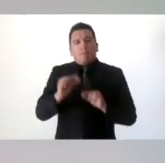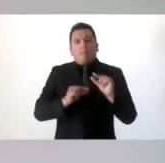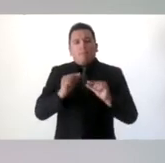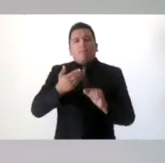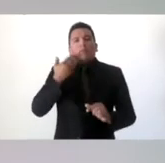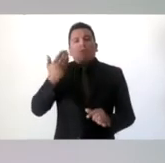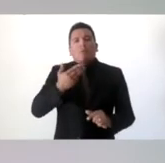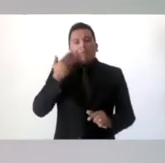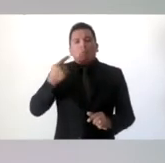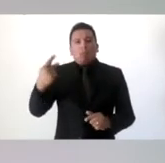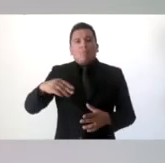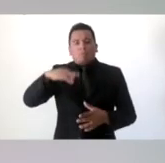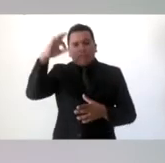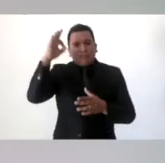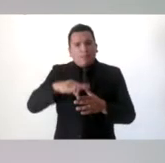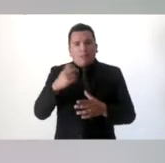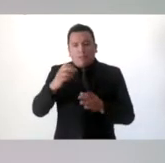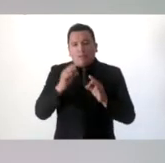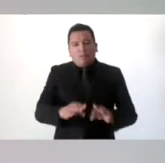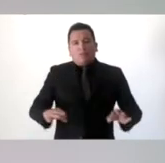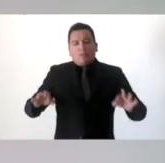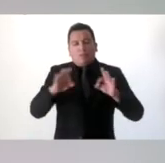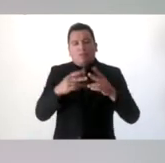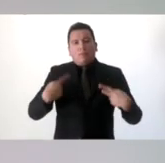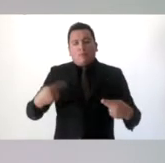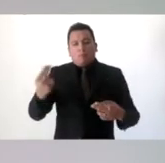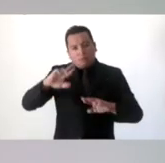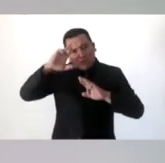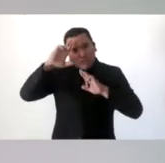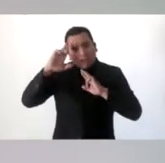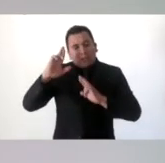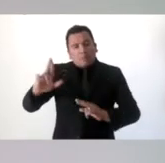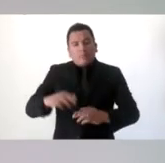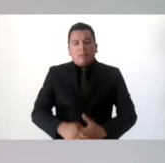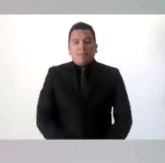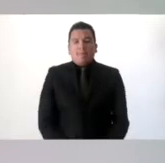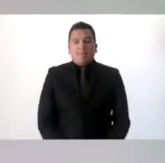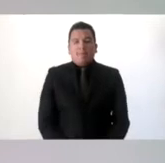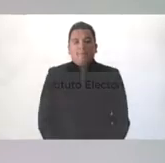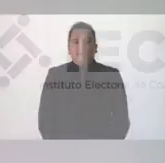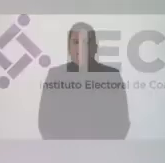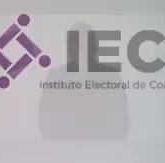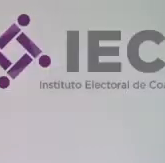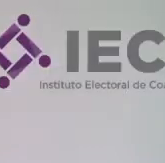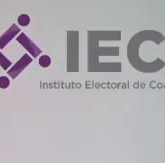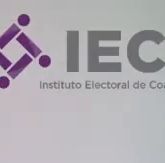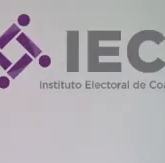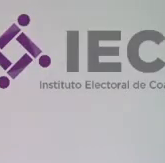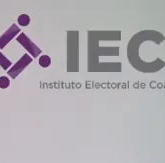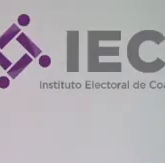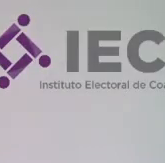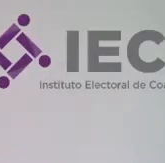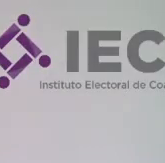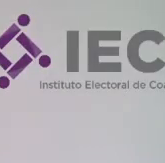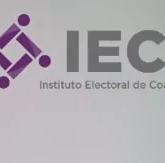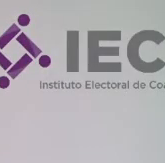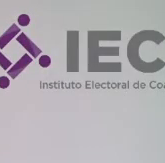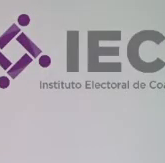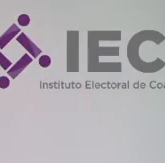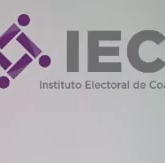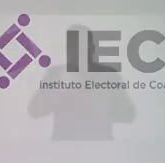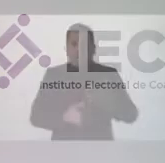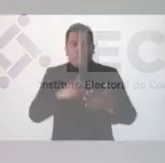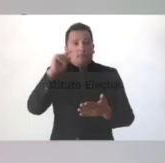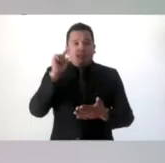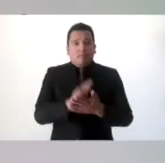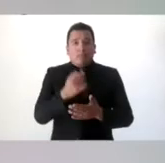este voto sea igual de válido o igual de reconocido que cualquier voto que se emite en el país. Lo de los lineamientos es